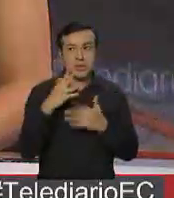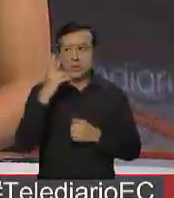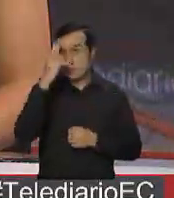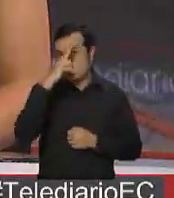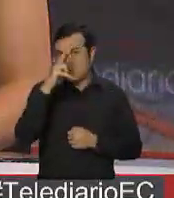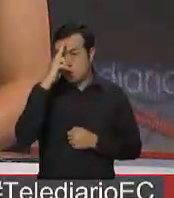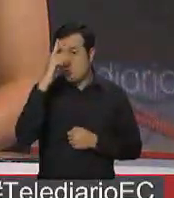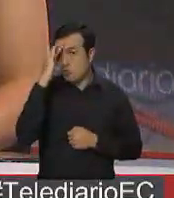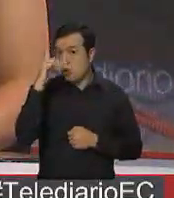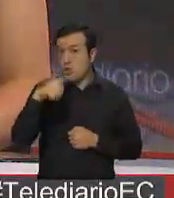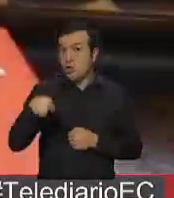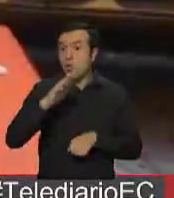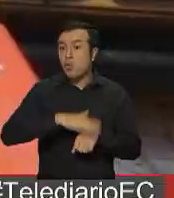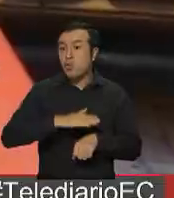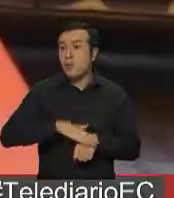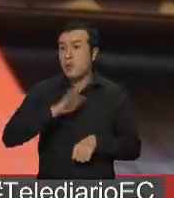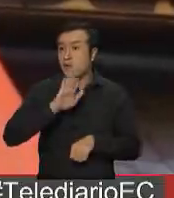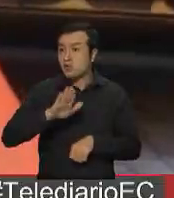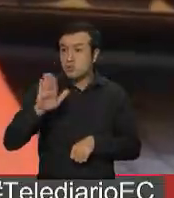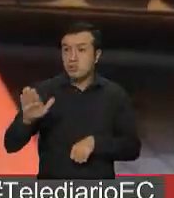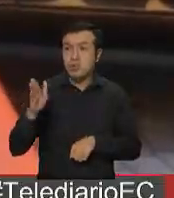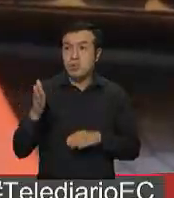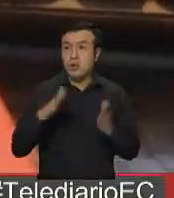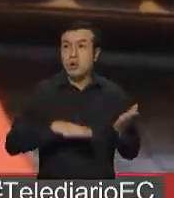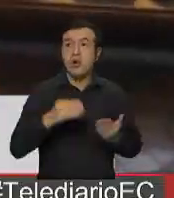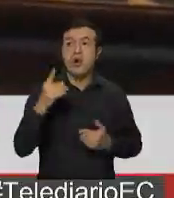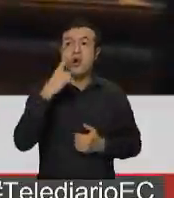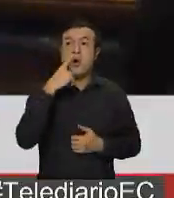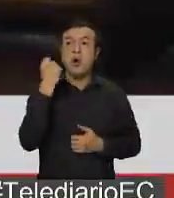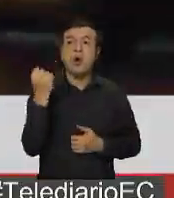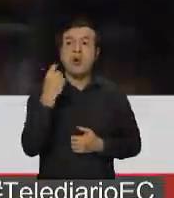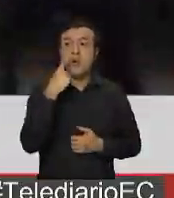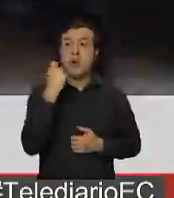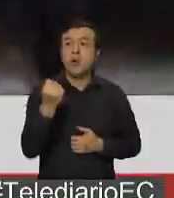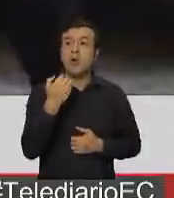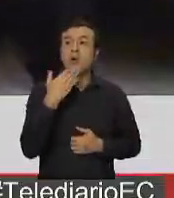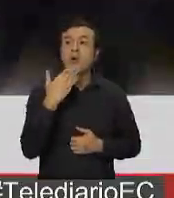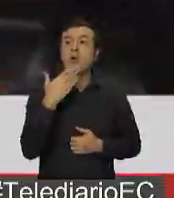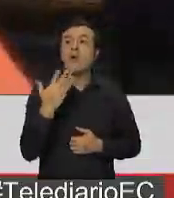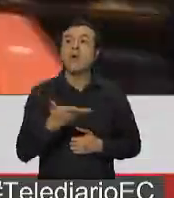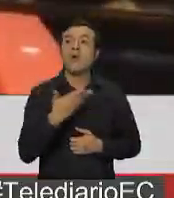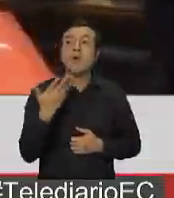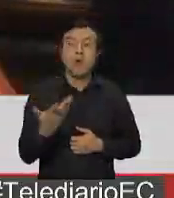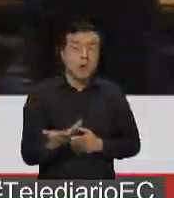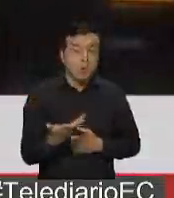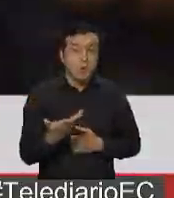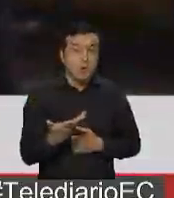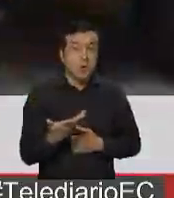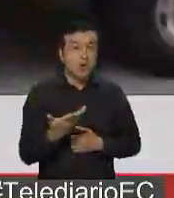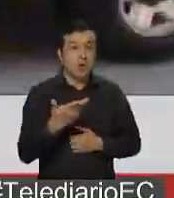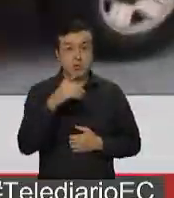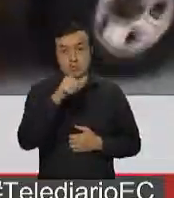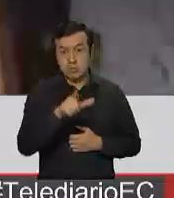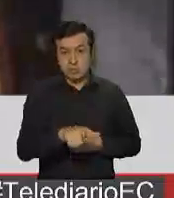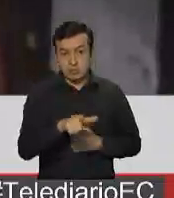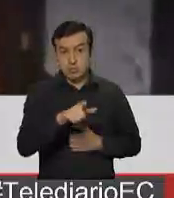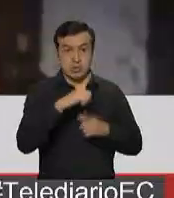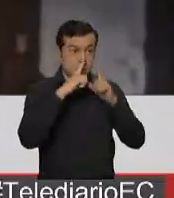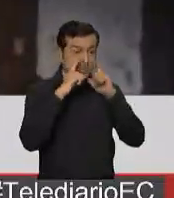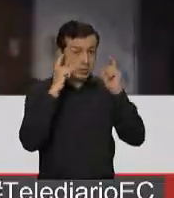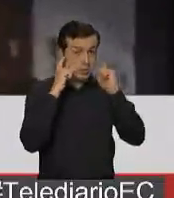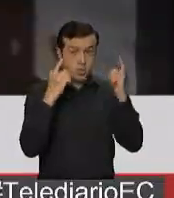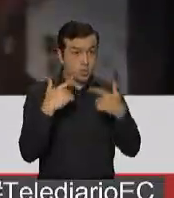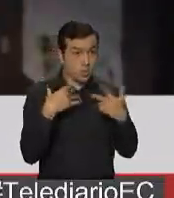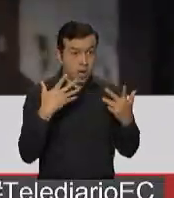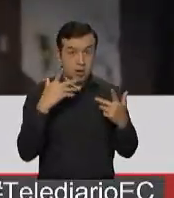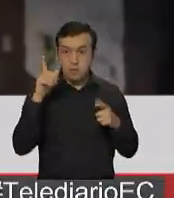Jalisco por su presunta responsabilidad en la muerte de un hombre a quien arrestaron por supuestamente incumplir medidas contra la COVID-19. El gobernador